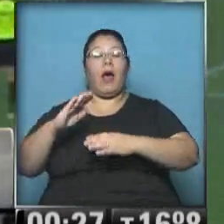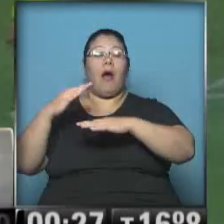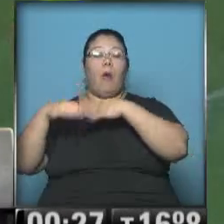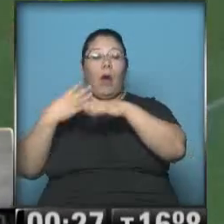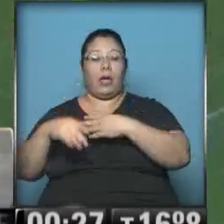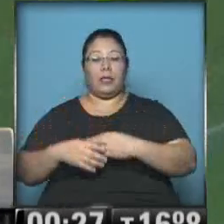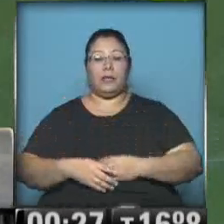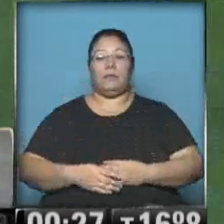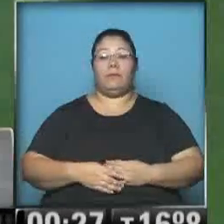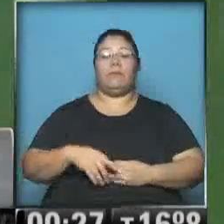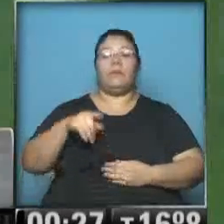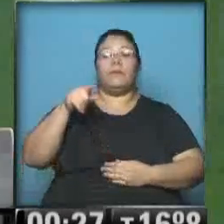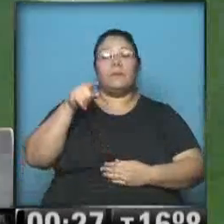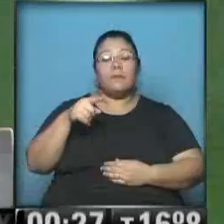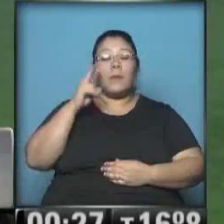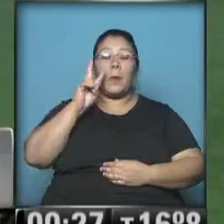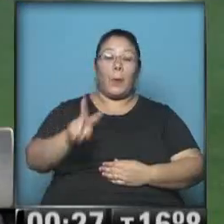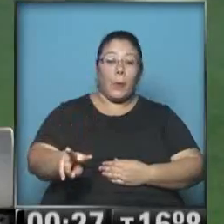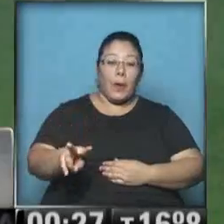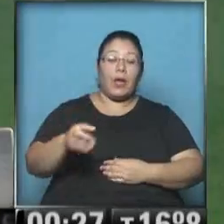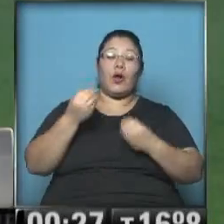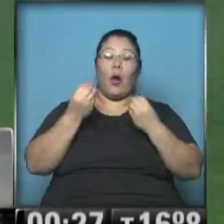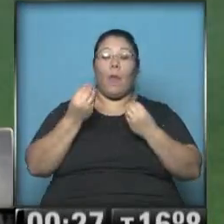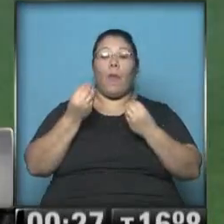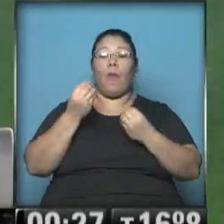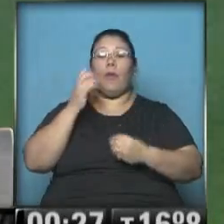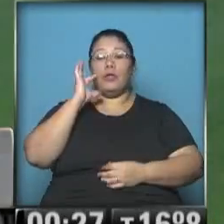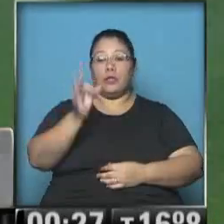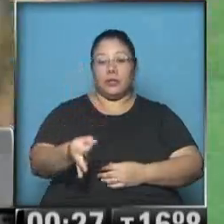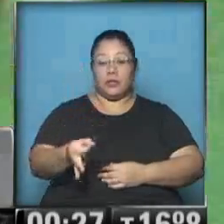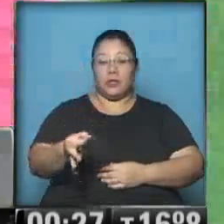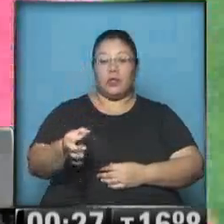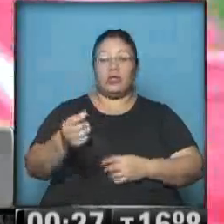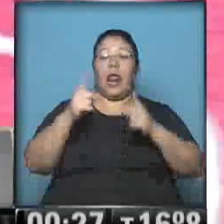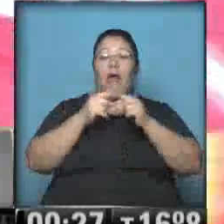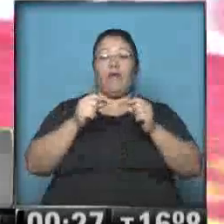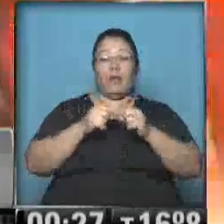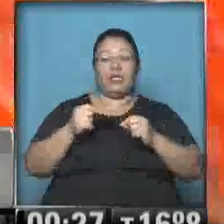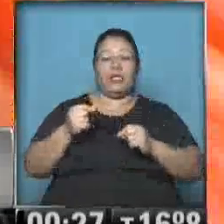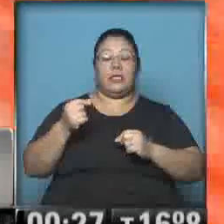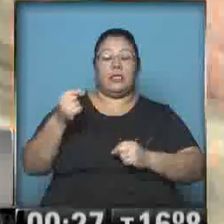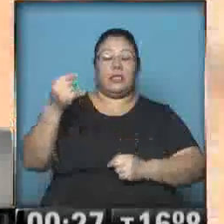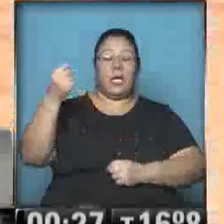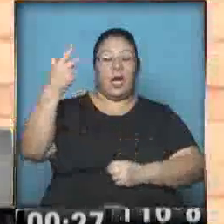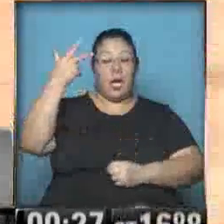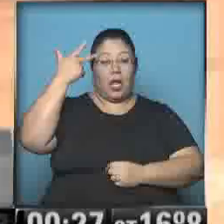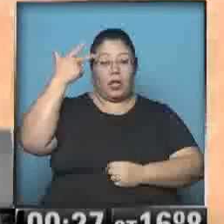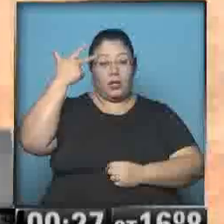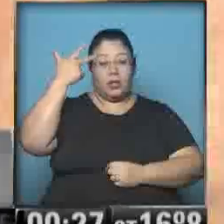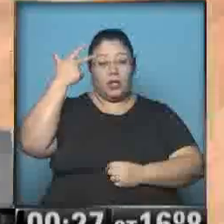Para lo que no hay que esperar es para ver cómo finalizó esta jornada, la número 18 de este campeonato de Primera